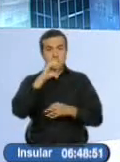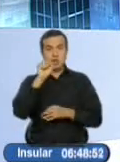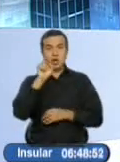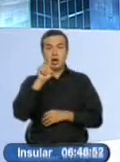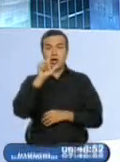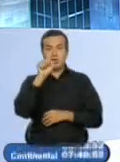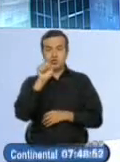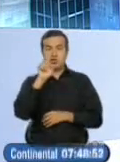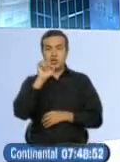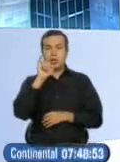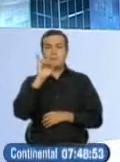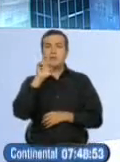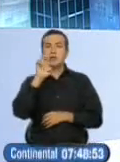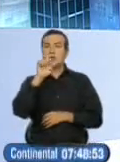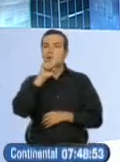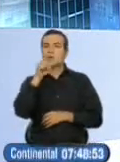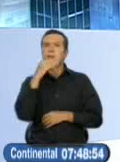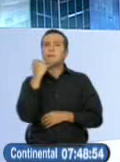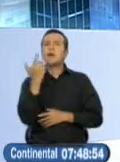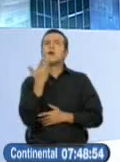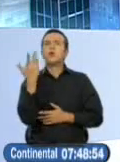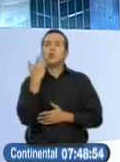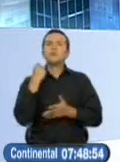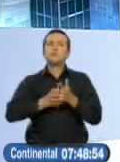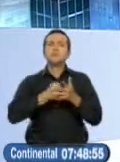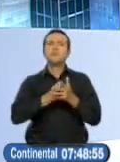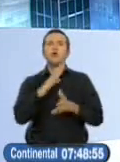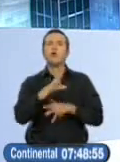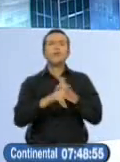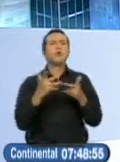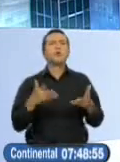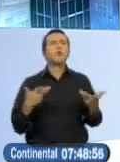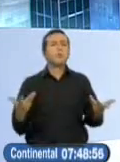Ramírez, sobre cómo ejecutar y mejorar las acciones de combate a la corrupción.